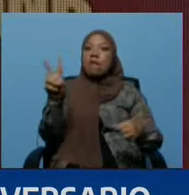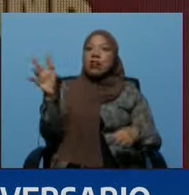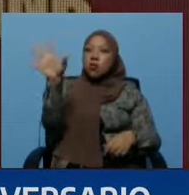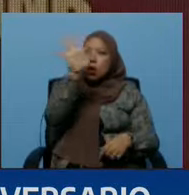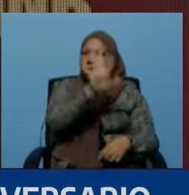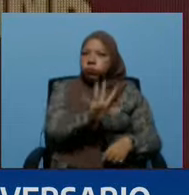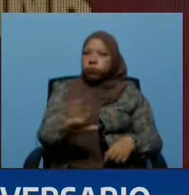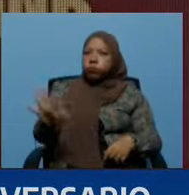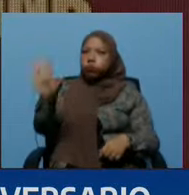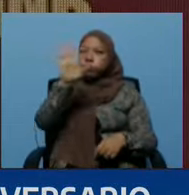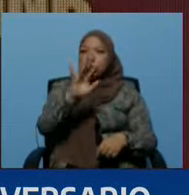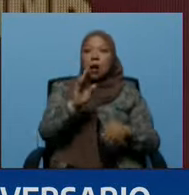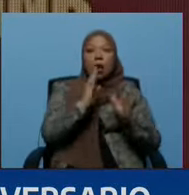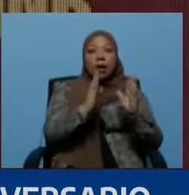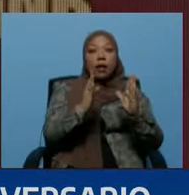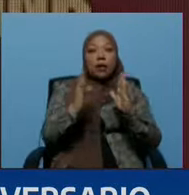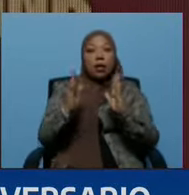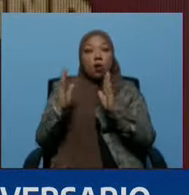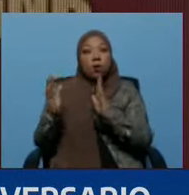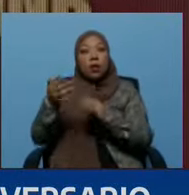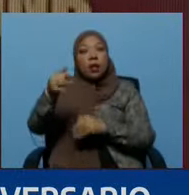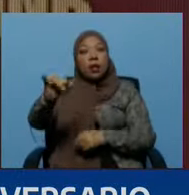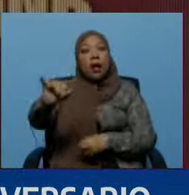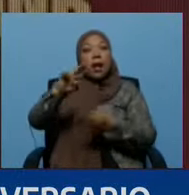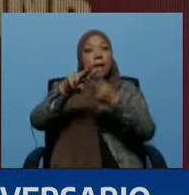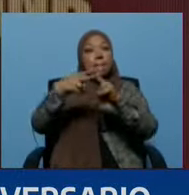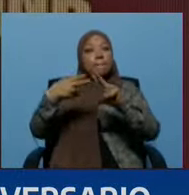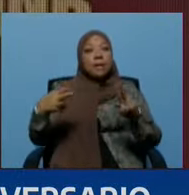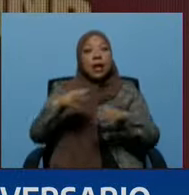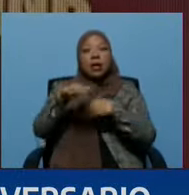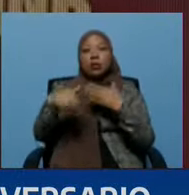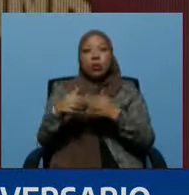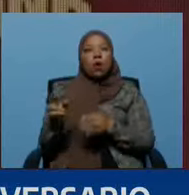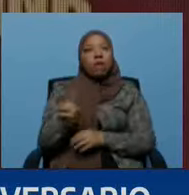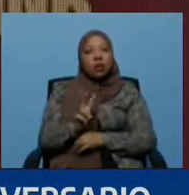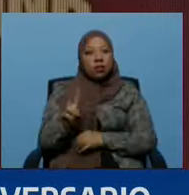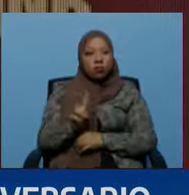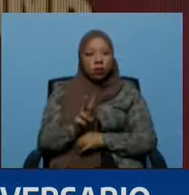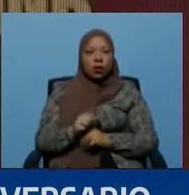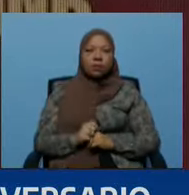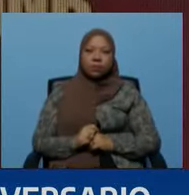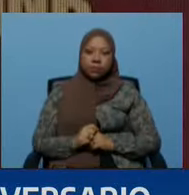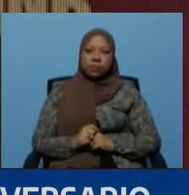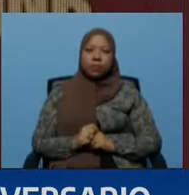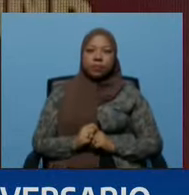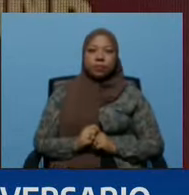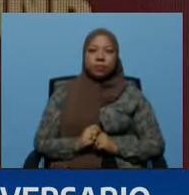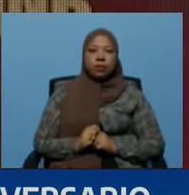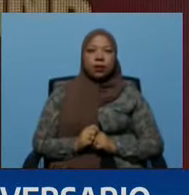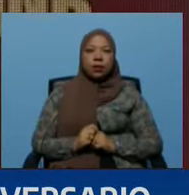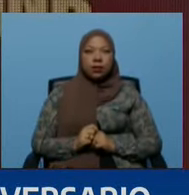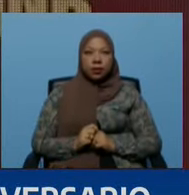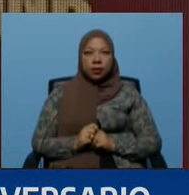establecimiento del orden, de la paz, la defensa de la Constitución, se concibe por regiones.